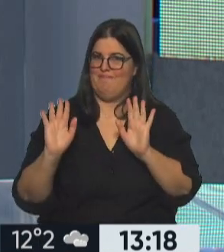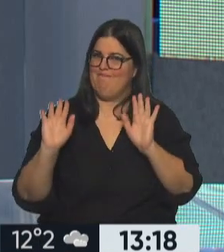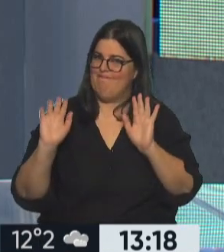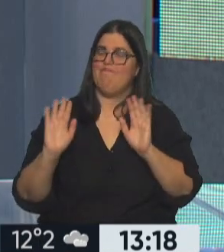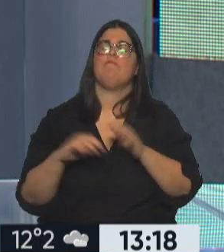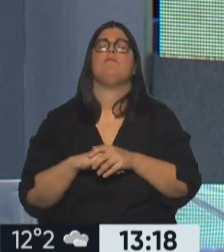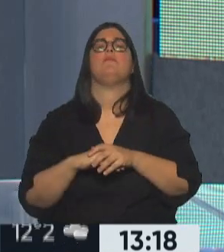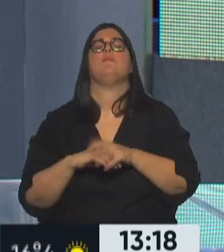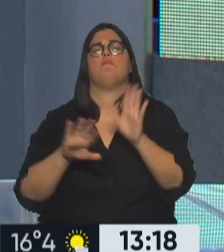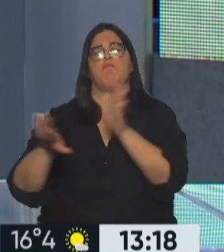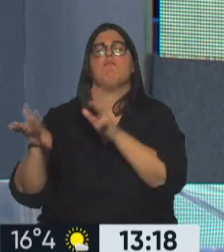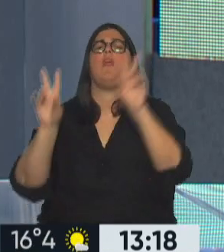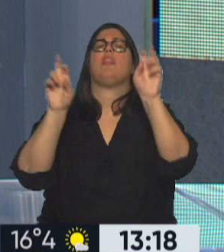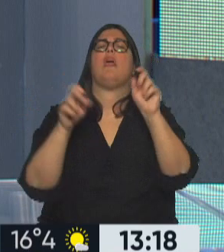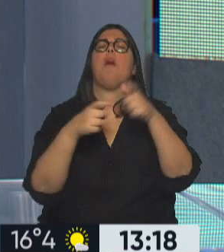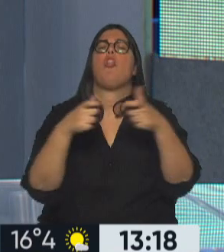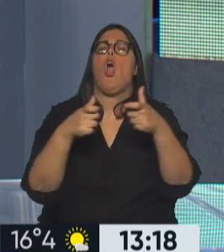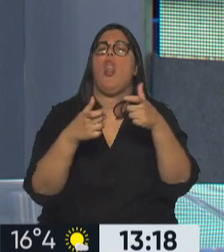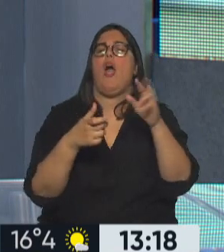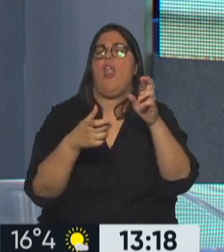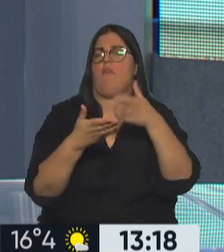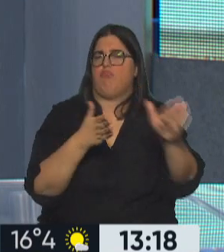Con respecto a la desdolarización del comercio,